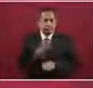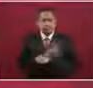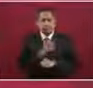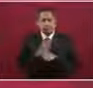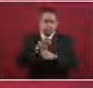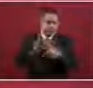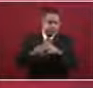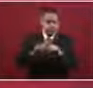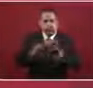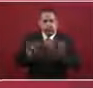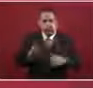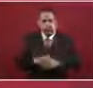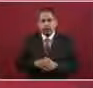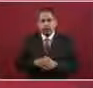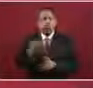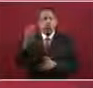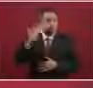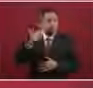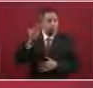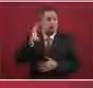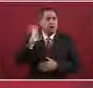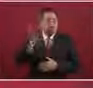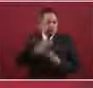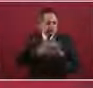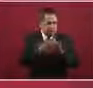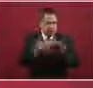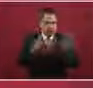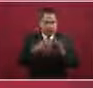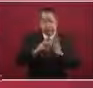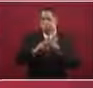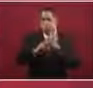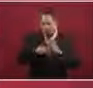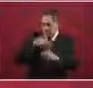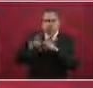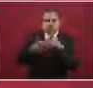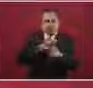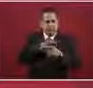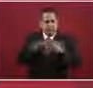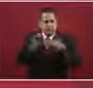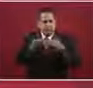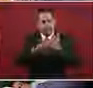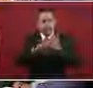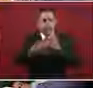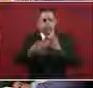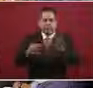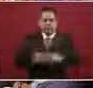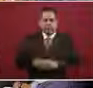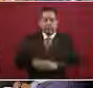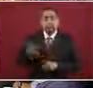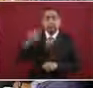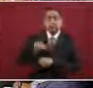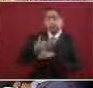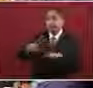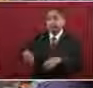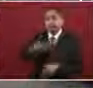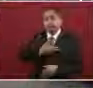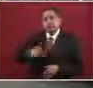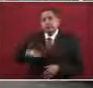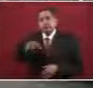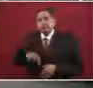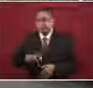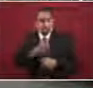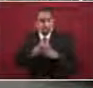transparentarla. Ya se hizo y lo volveríamos a hacer. Sin embargo, el informe que se dio aquí, presidente, fue de